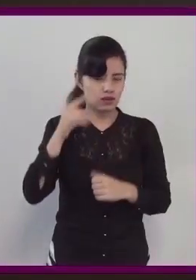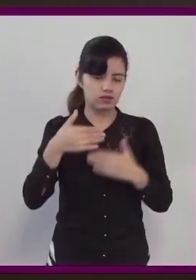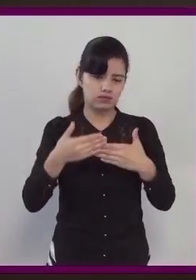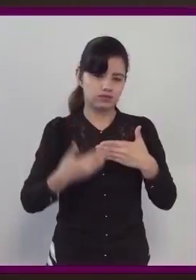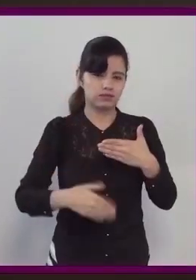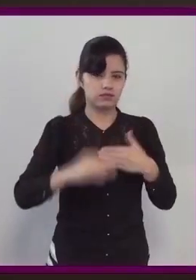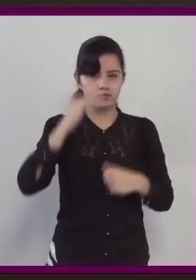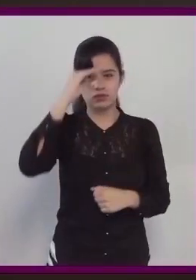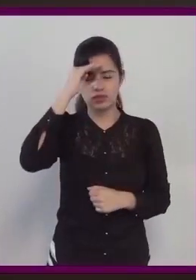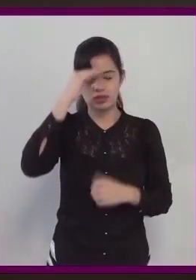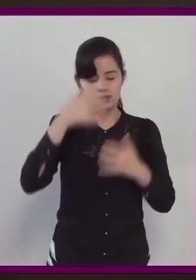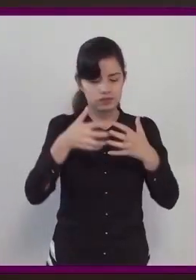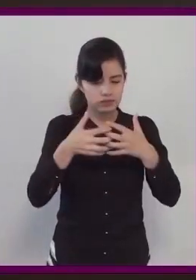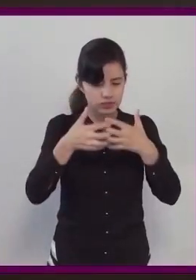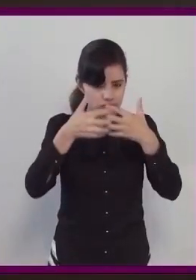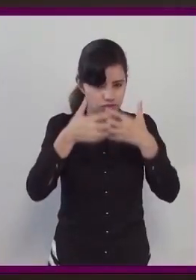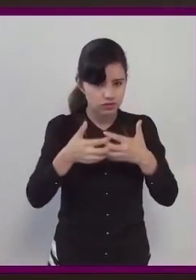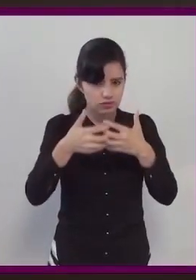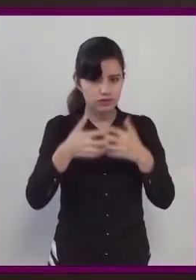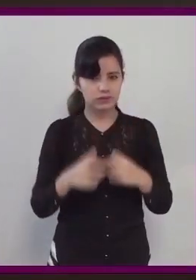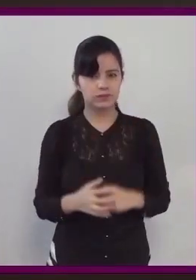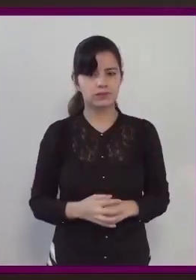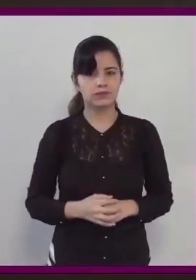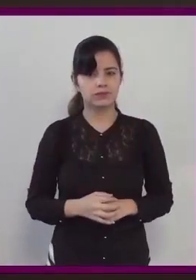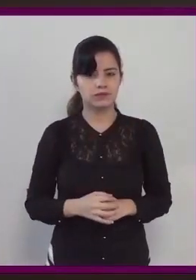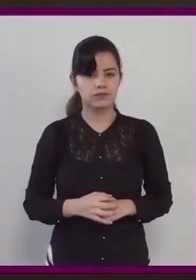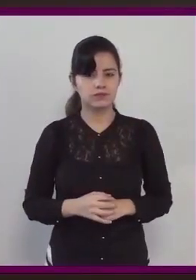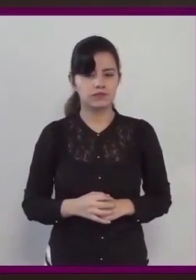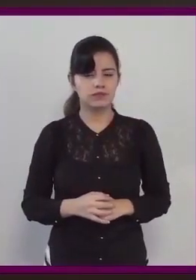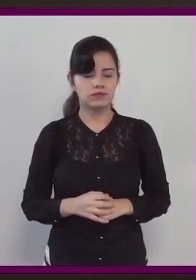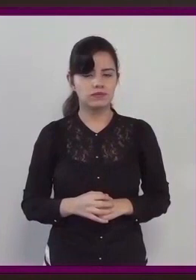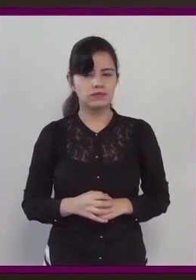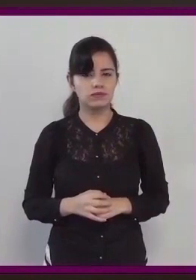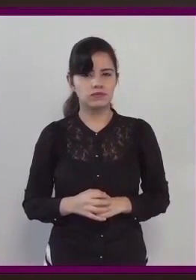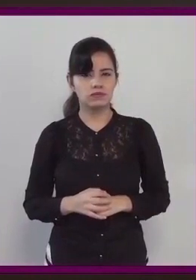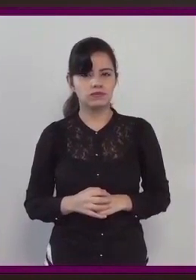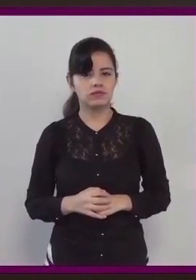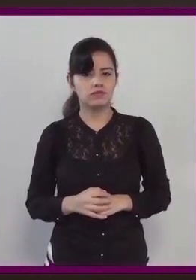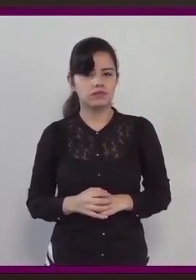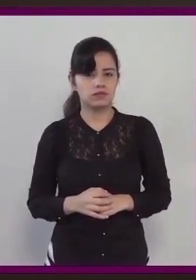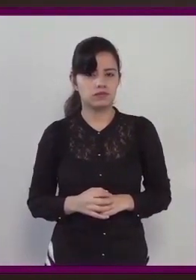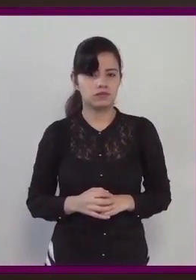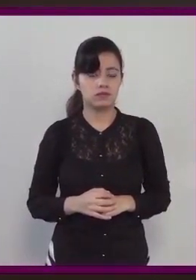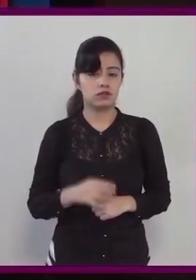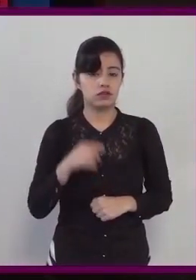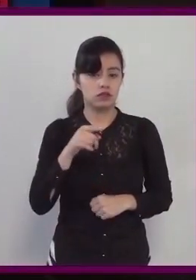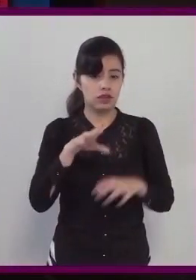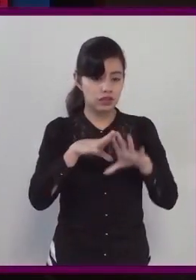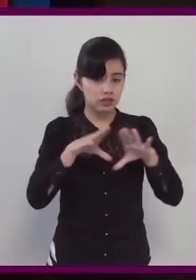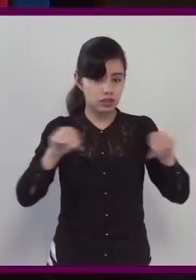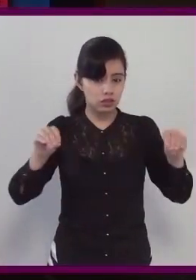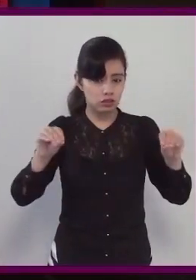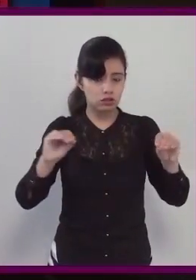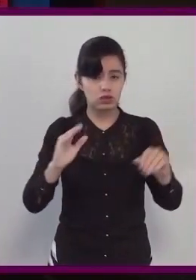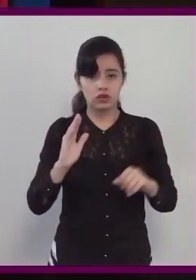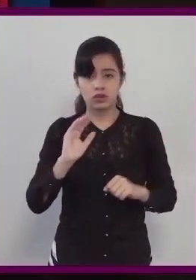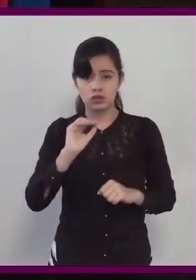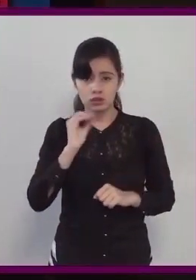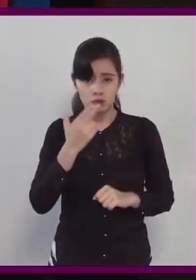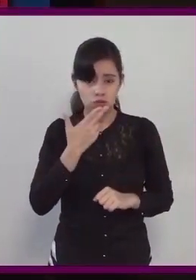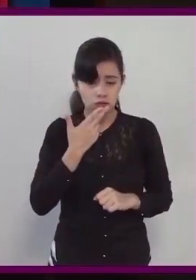Pues gracias por tu tiempo y gracias por todas las ideas tan importantes que nos dejas aquí para seguir pensando